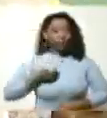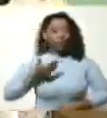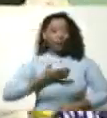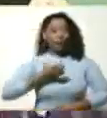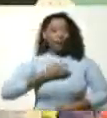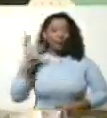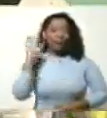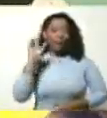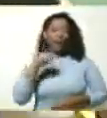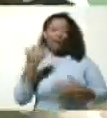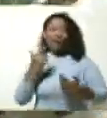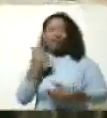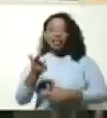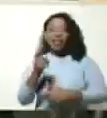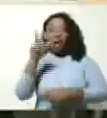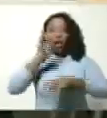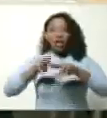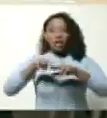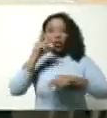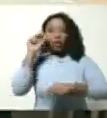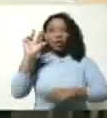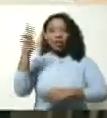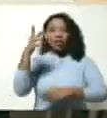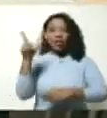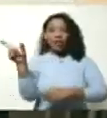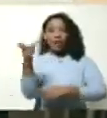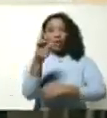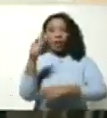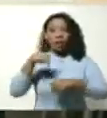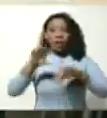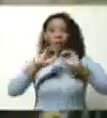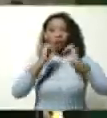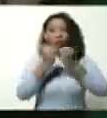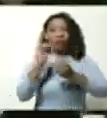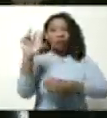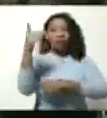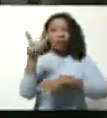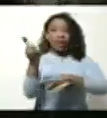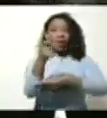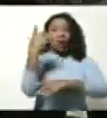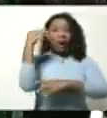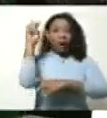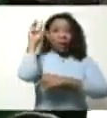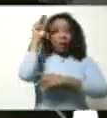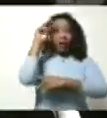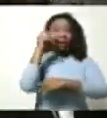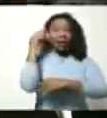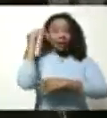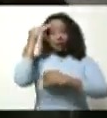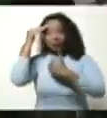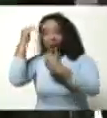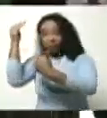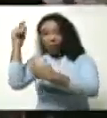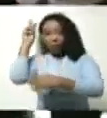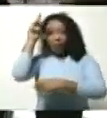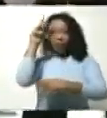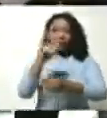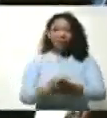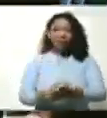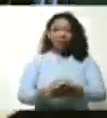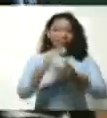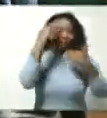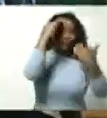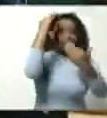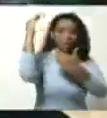los niños de tercer grado? Estamos llegando aquí a un aula de tercer grado. Está la maestra. Saludo, maestra. Saludo. ¿Qué le va a